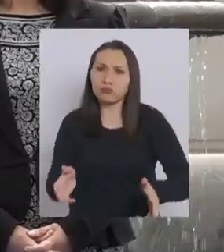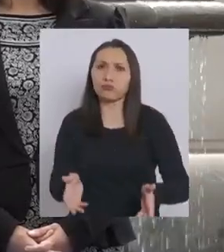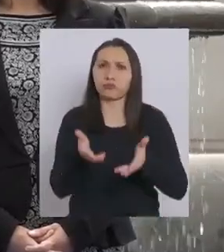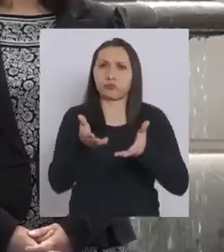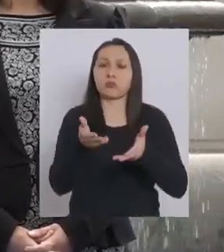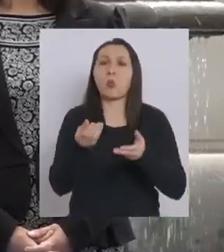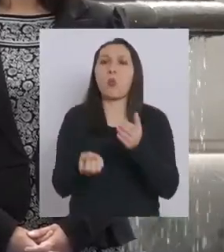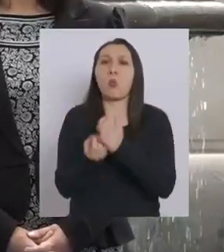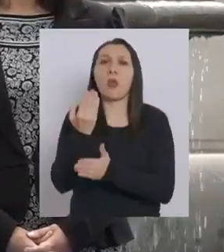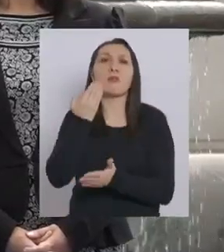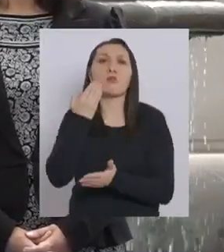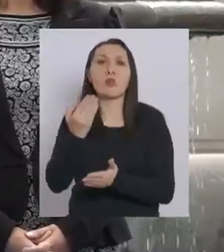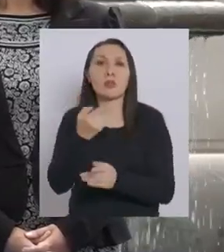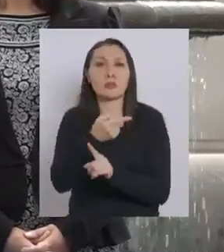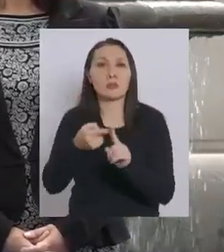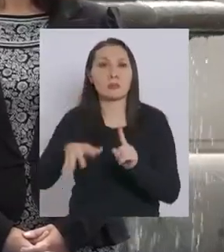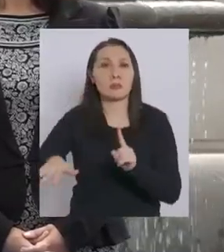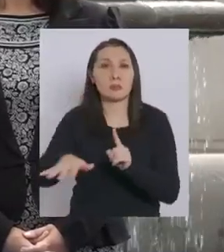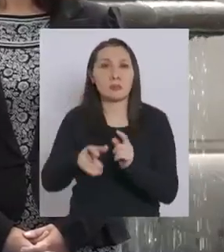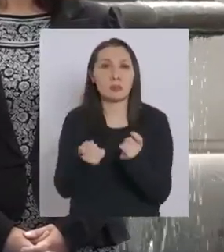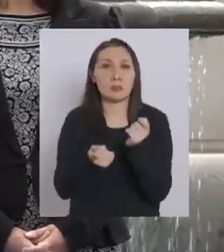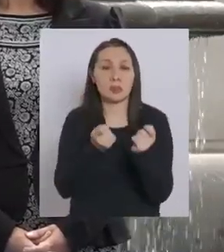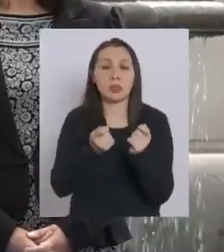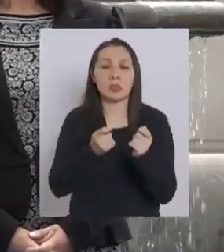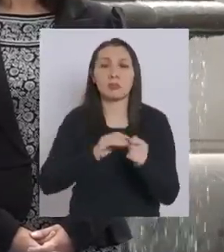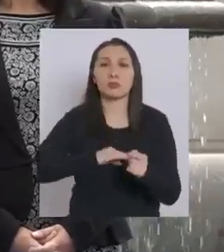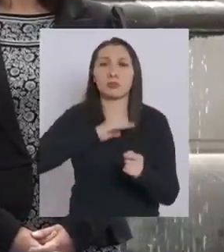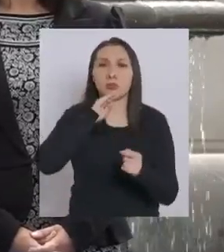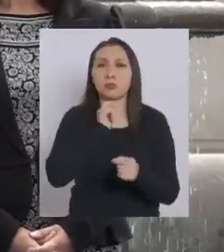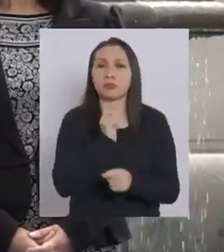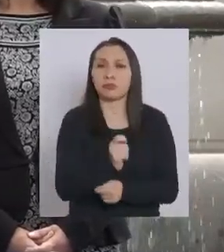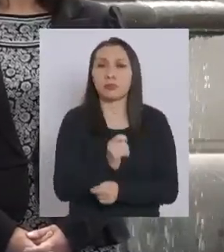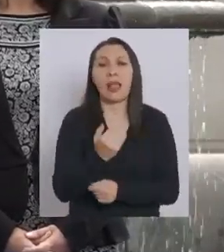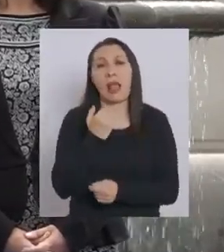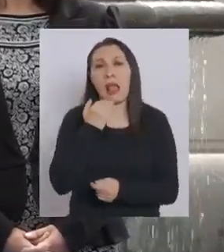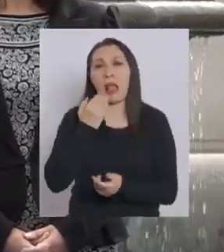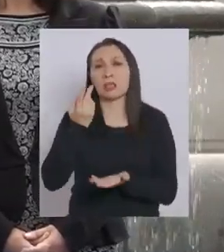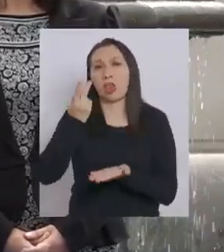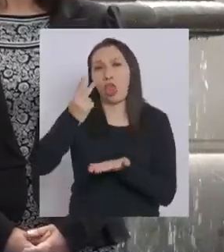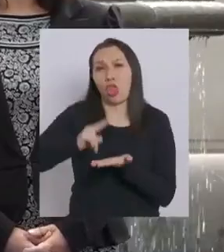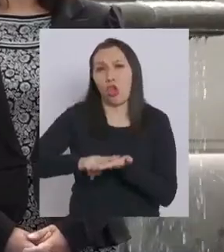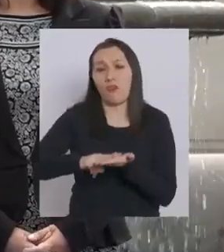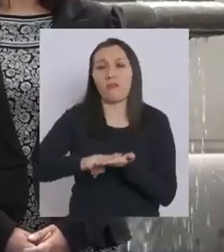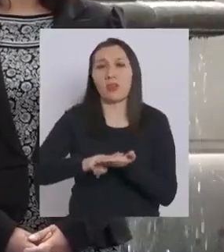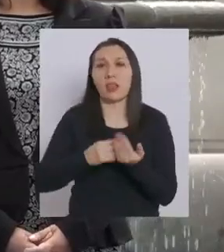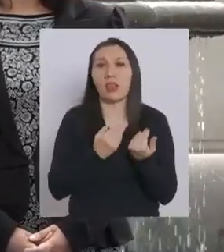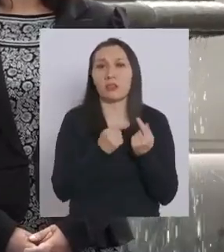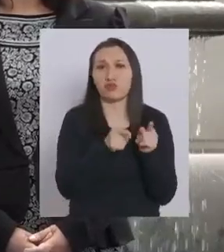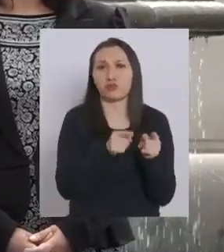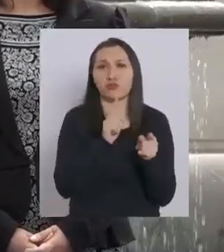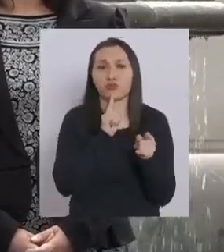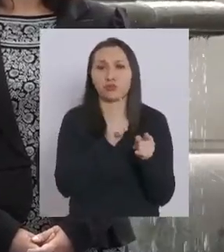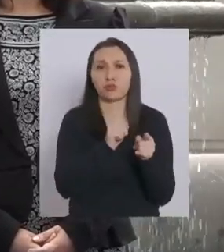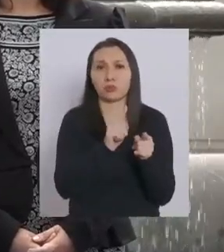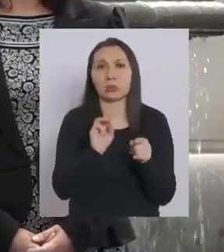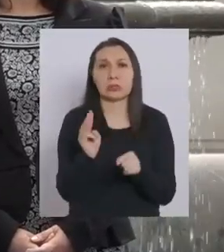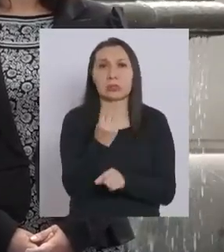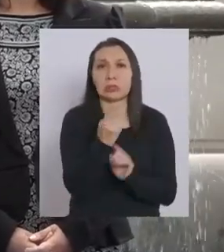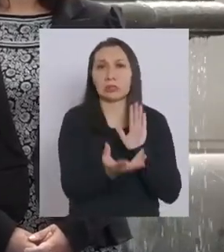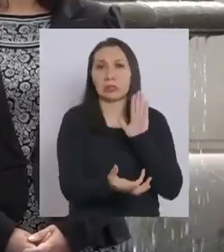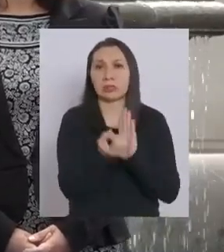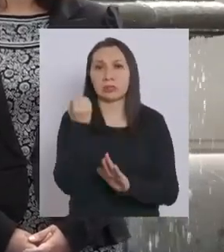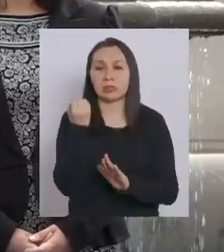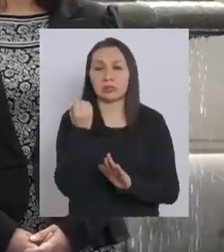nuevo bono clase media tiene una cobertura de que es casi el doble de la cobertura que tiene el tercer